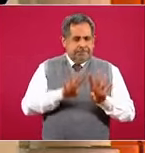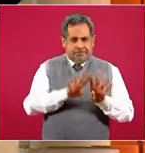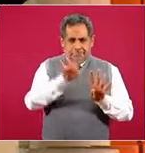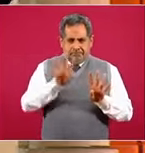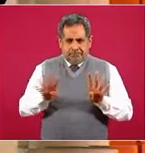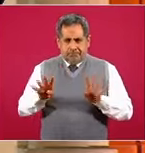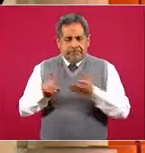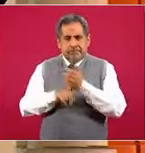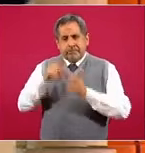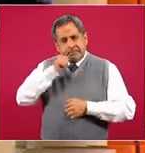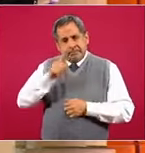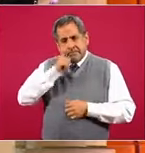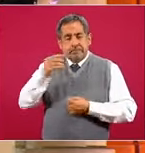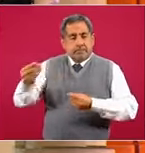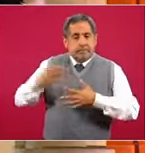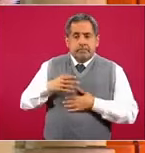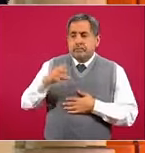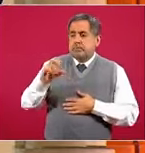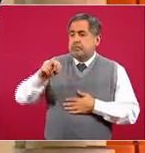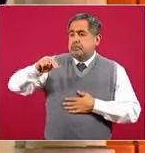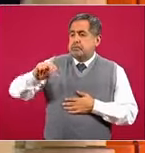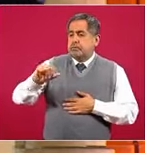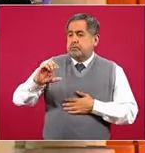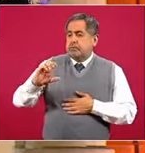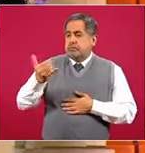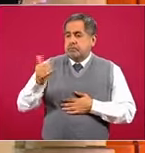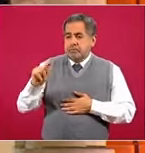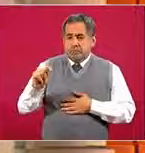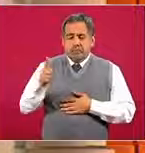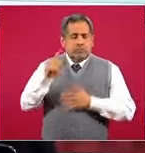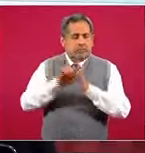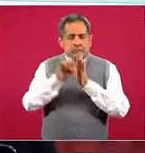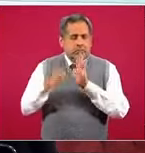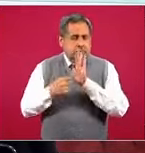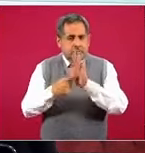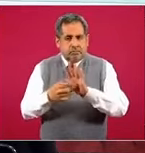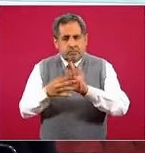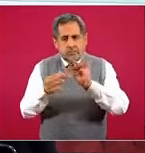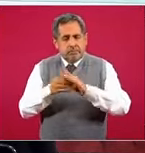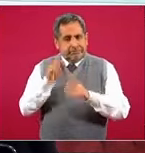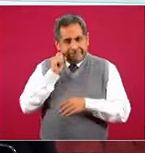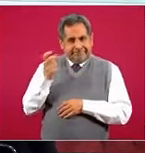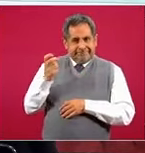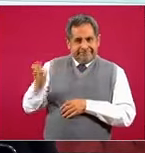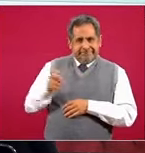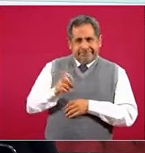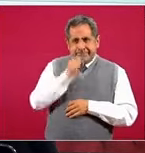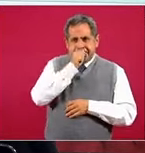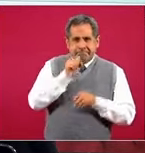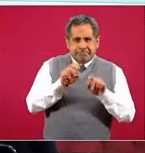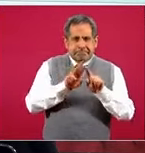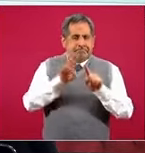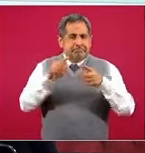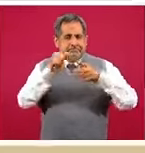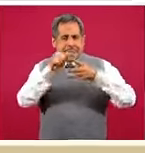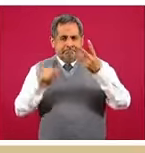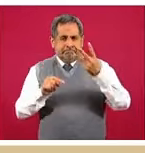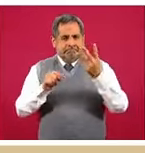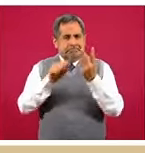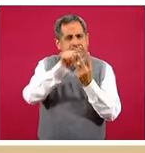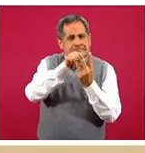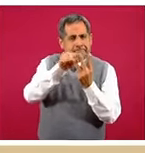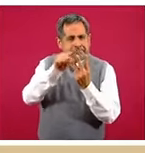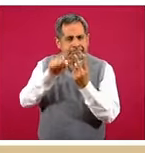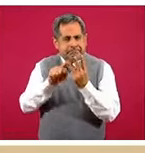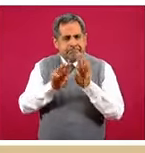nos comparte el CONACYT, es un solo ejemplo, pero así se grafican las 3 tendencias diferentes, y